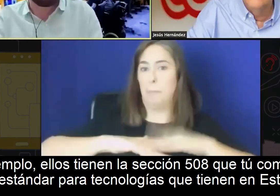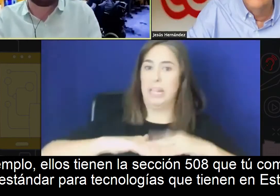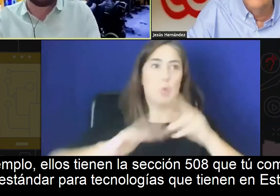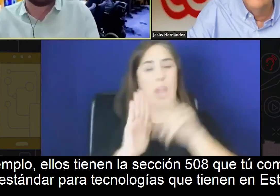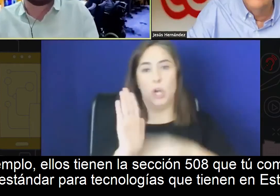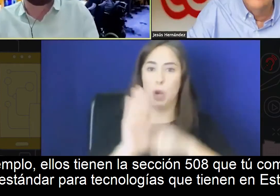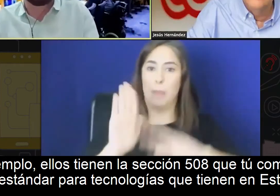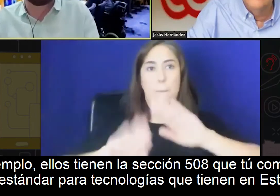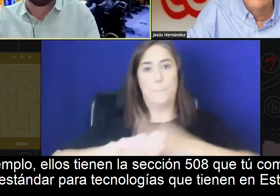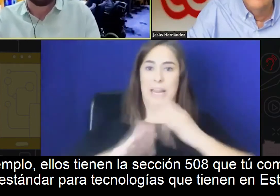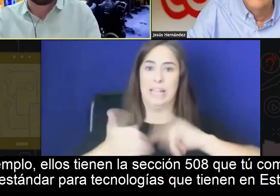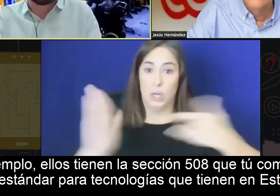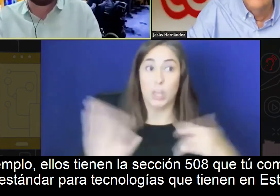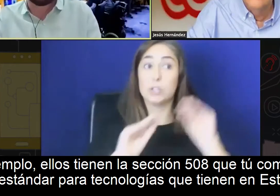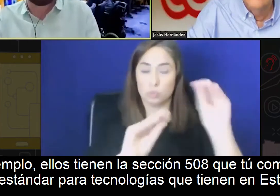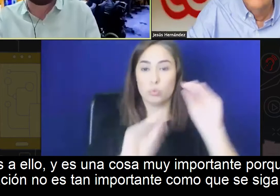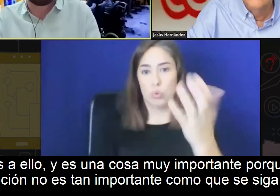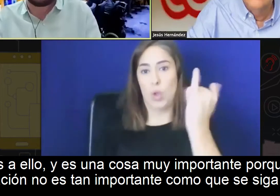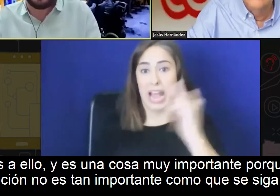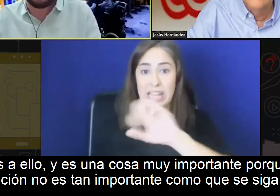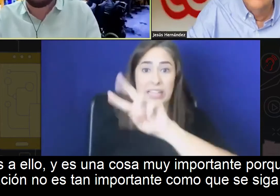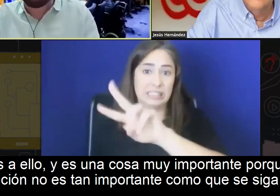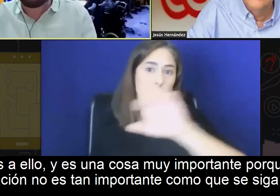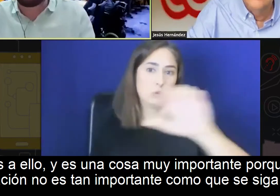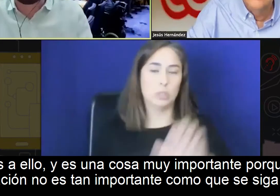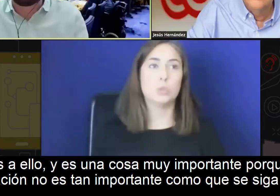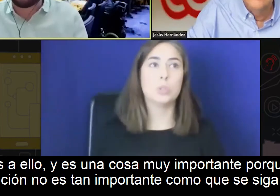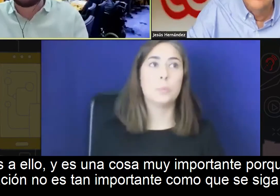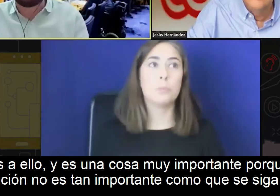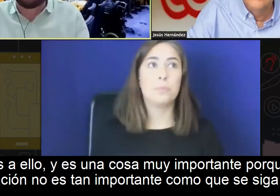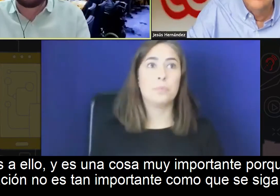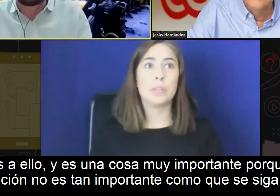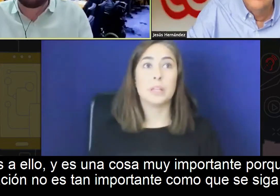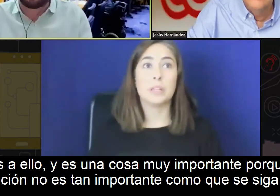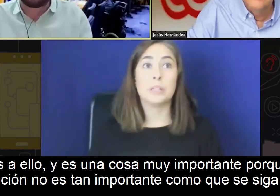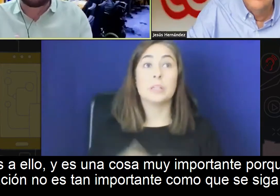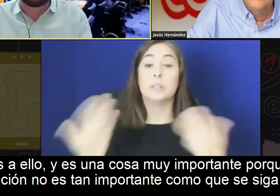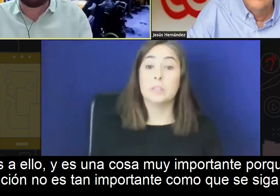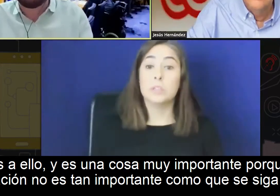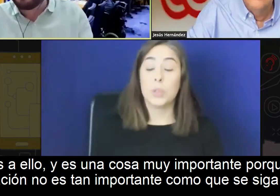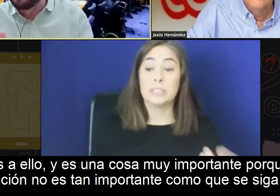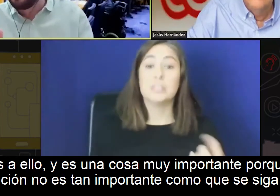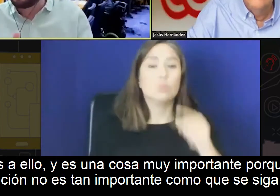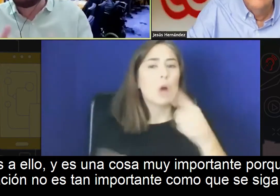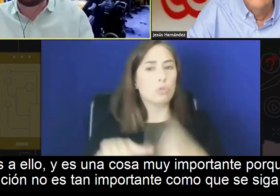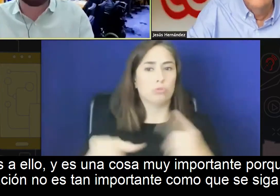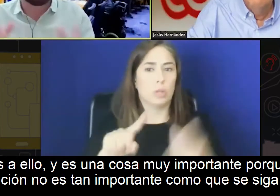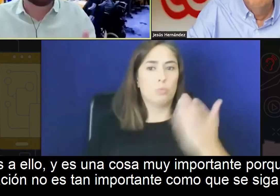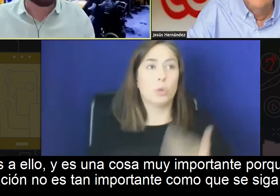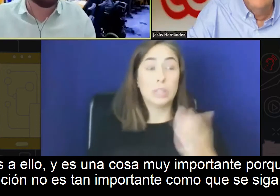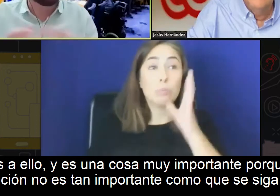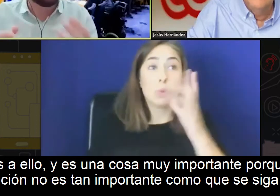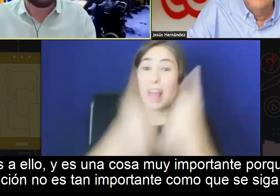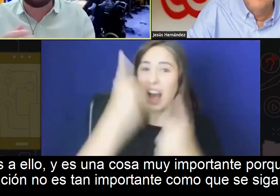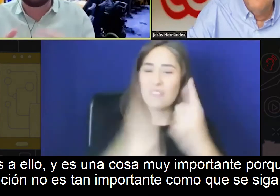que ellos tienen en Estados Unidos. Y gracias a ellos, y es aquí una cosa muy importante, porque a veces, claro, la legislación no es tan